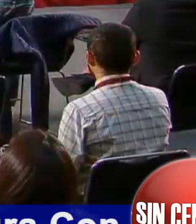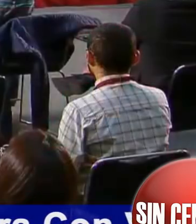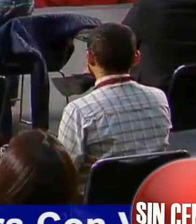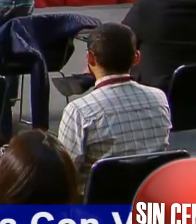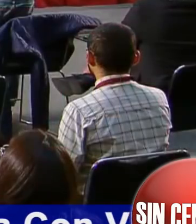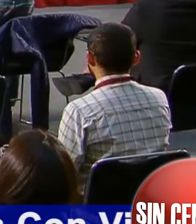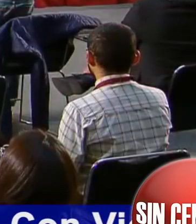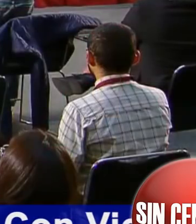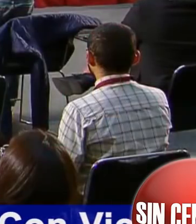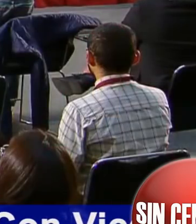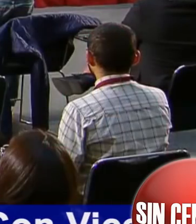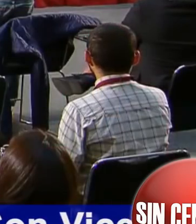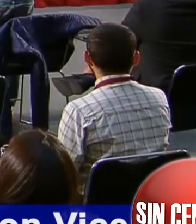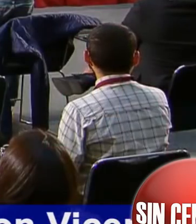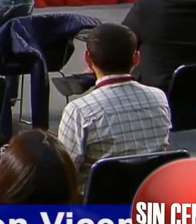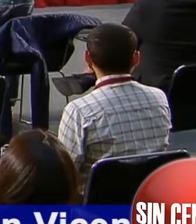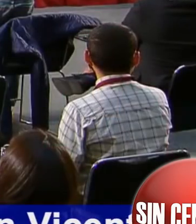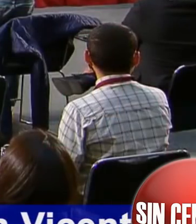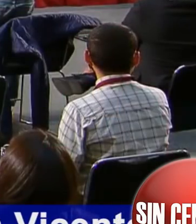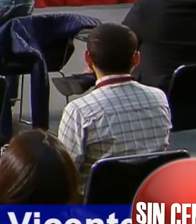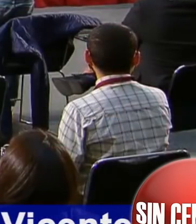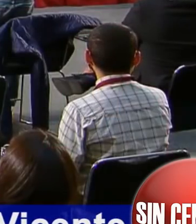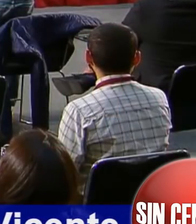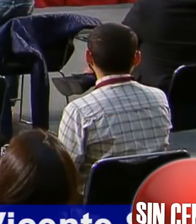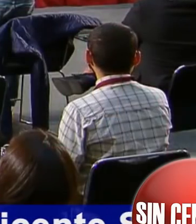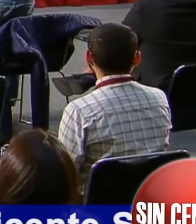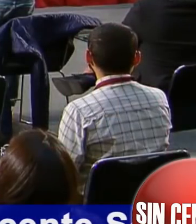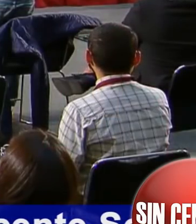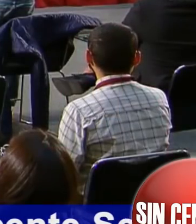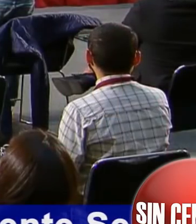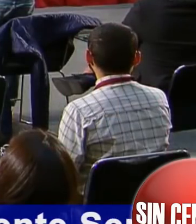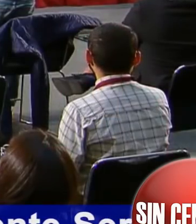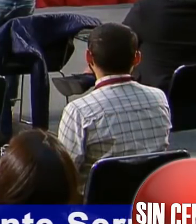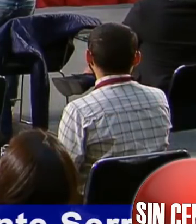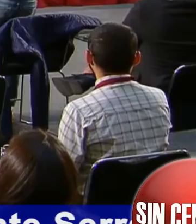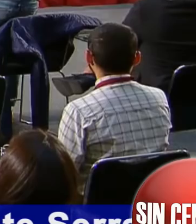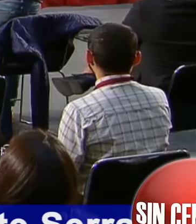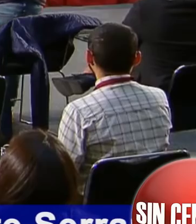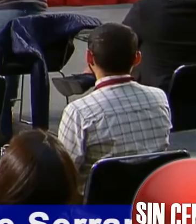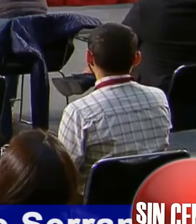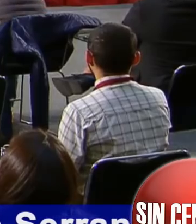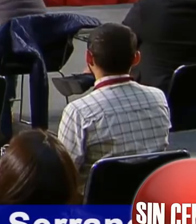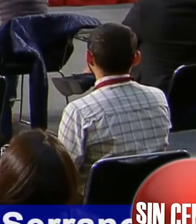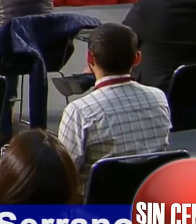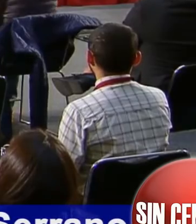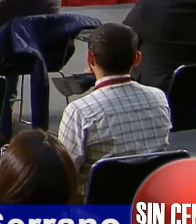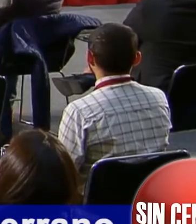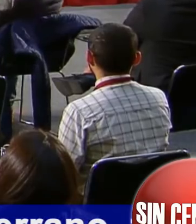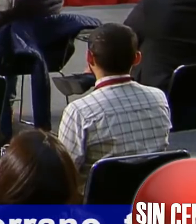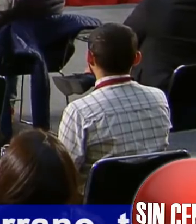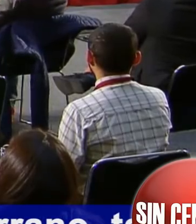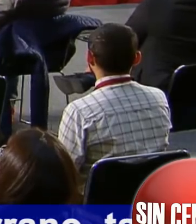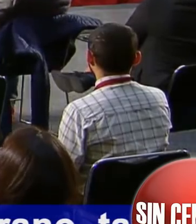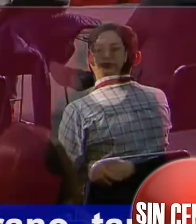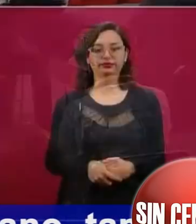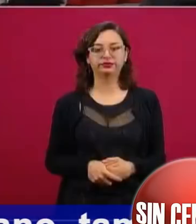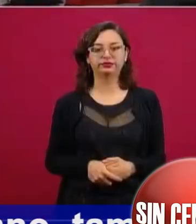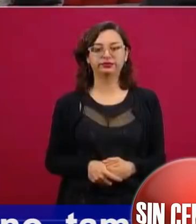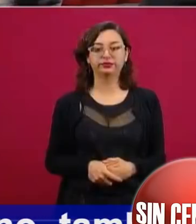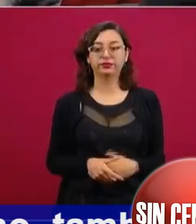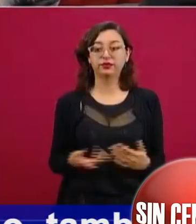de los profesores. Aquí se ha expuesto con el presidente, y que se siga avanzando en ese tema. Gracias. Muy bien, el calendario